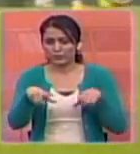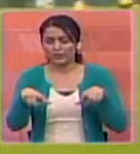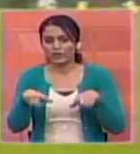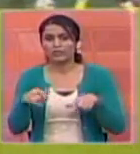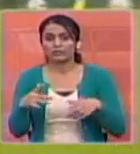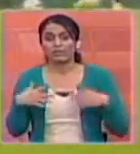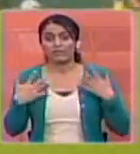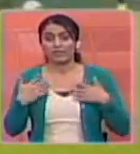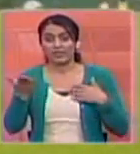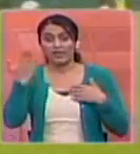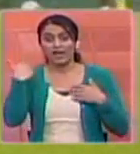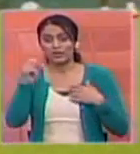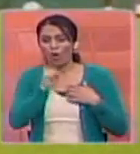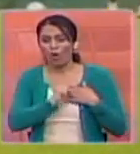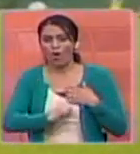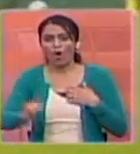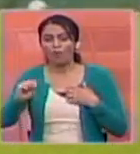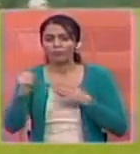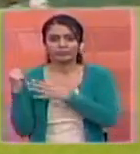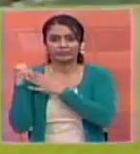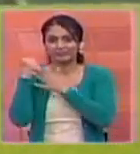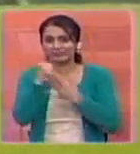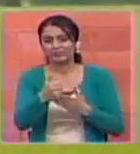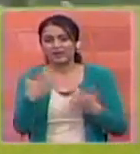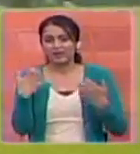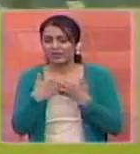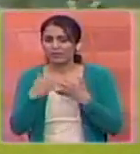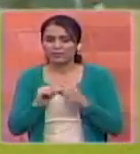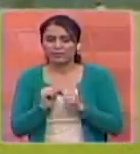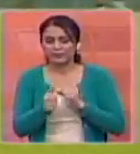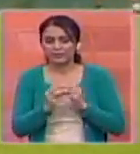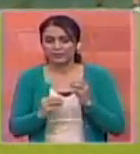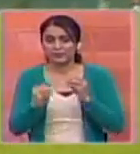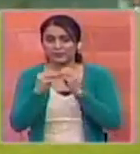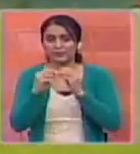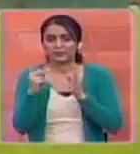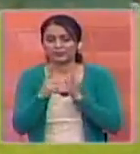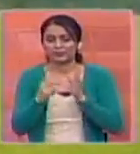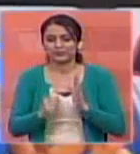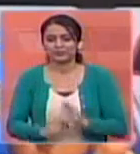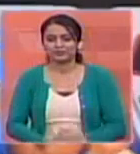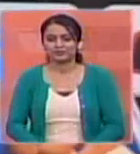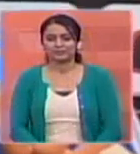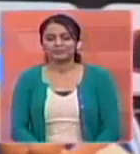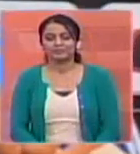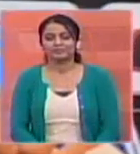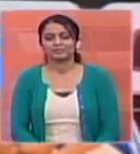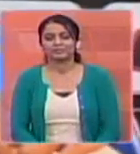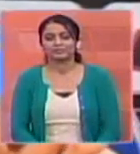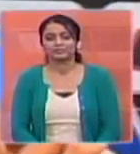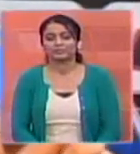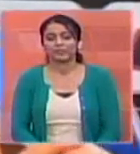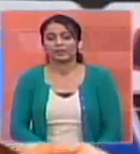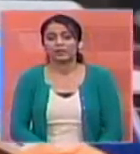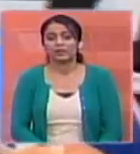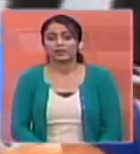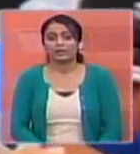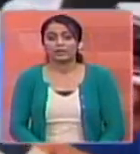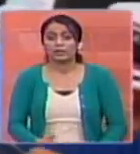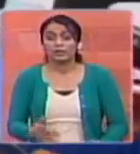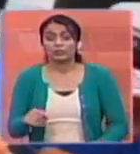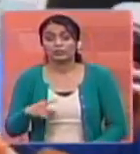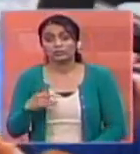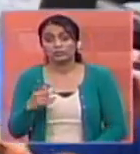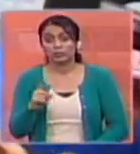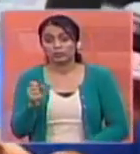gol que marcó en el encuentro anterior y que sirvió para que el equipo sume un triunfo. A veces uno lo que necesita es minutos